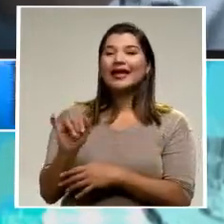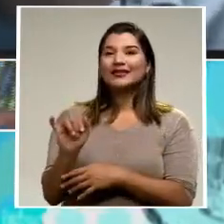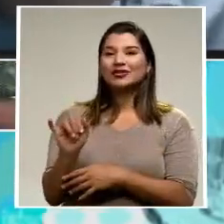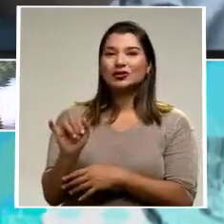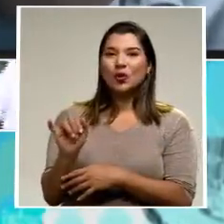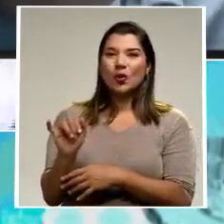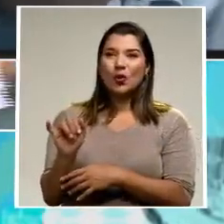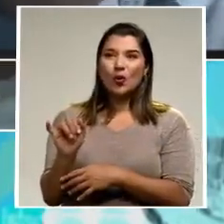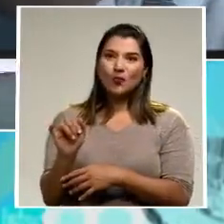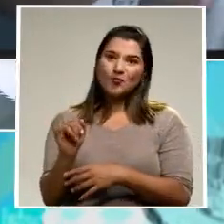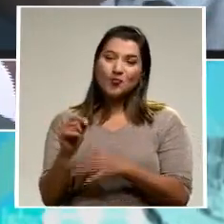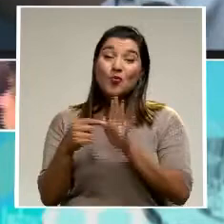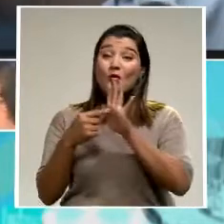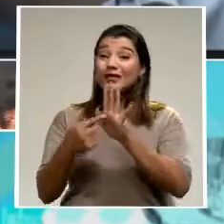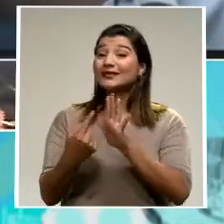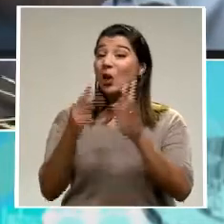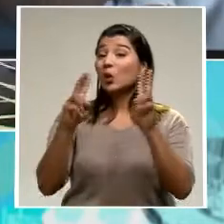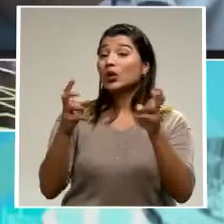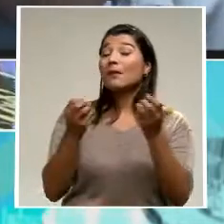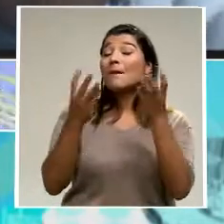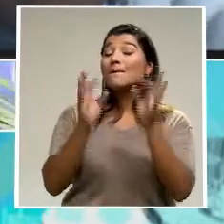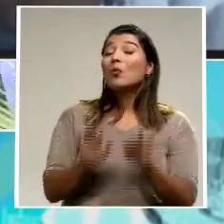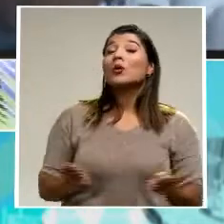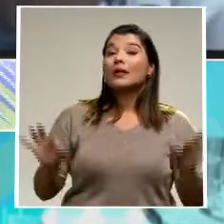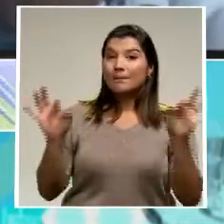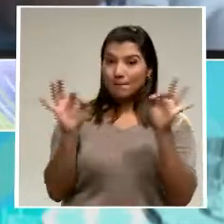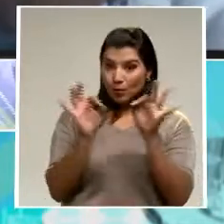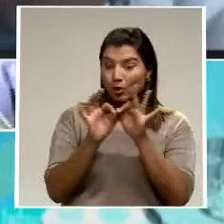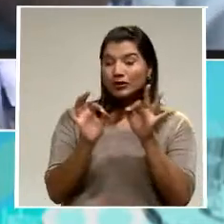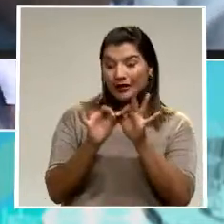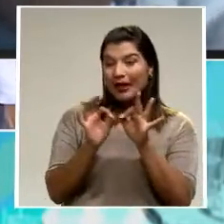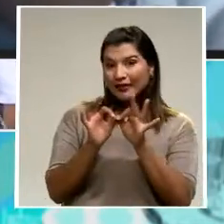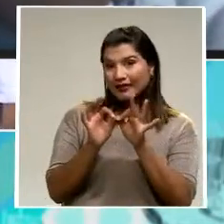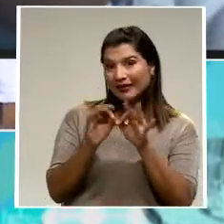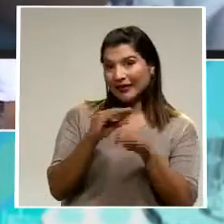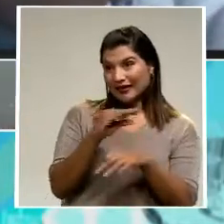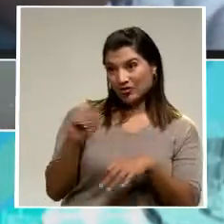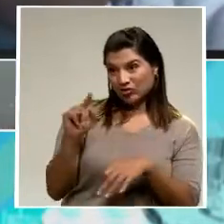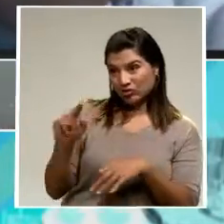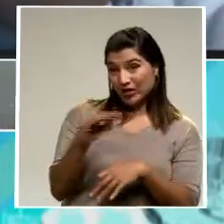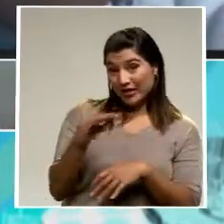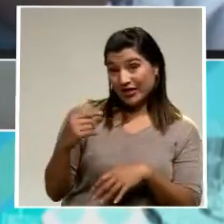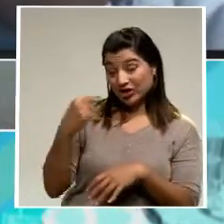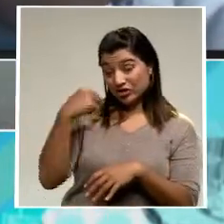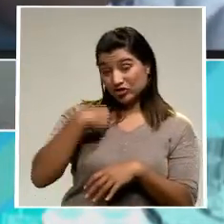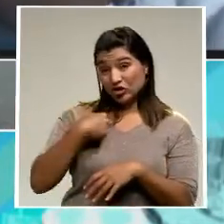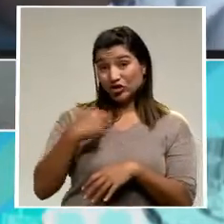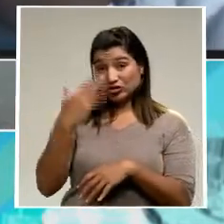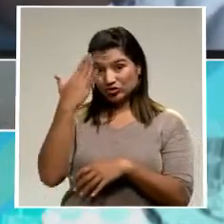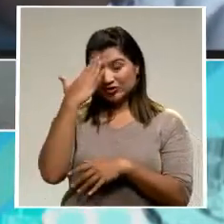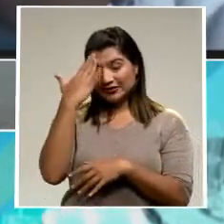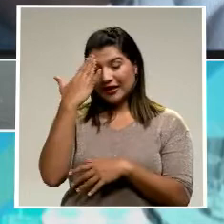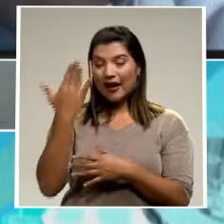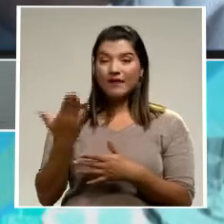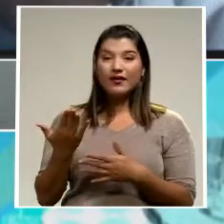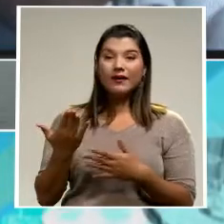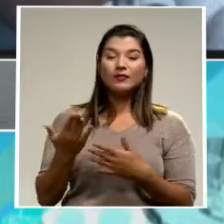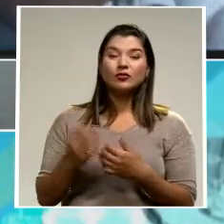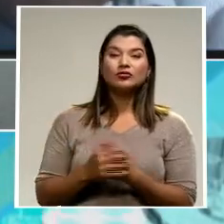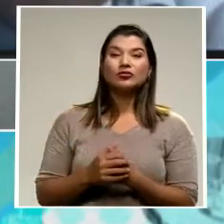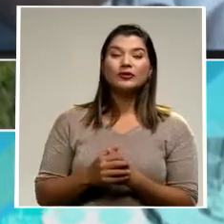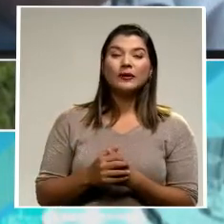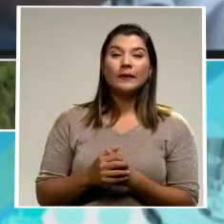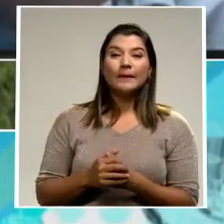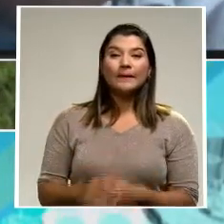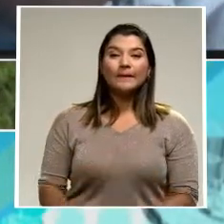tema muy importante, que es otro de los elementos plausibles que vos y yo sabemos que va un poco más allá de los elementos de